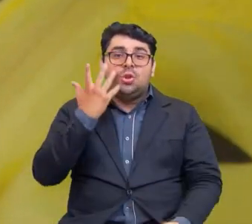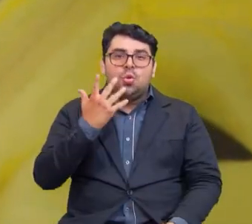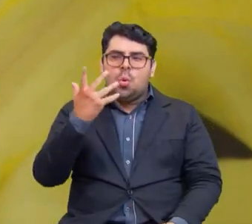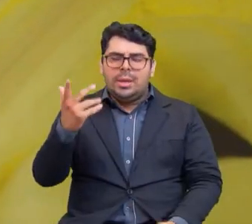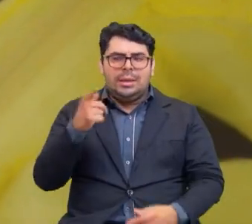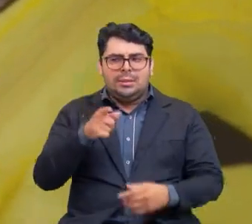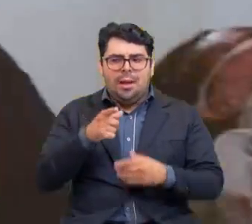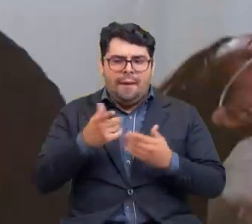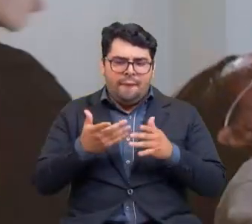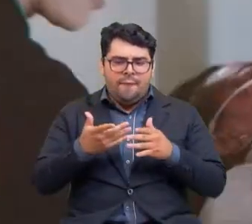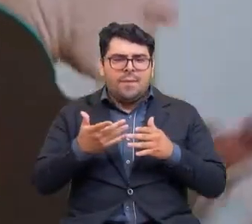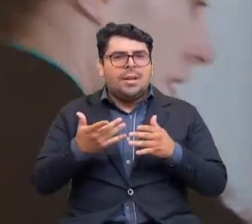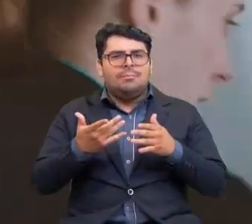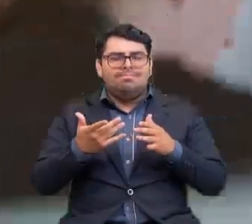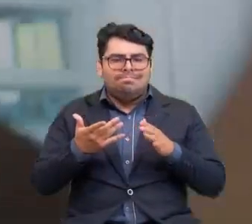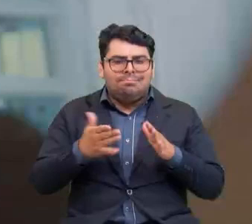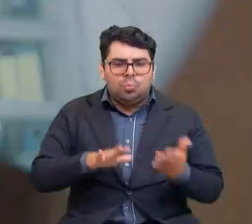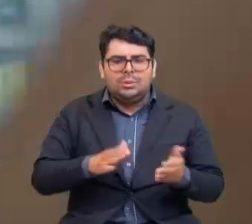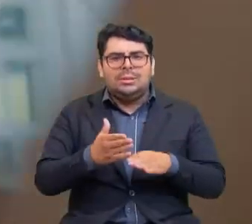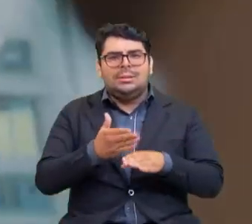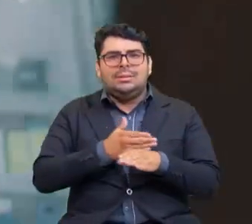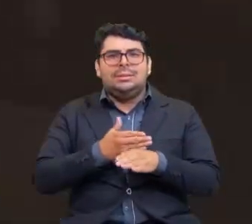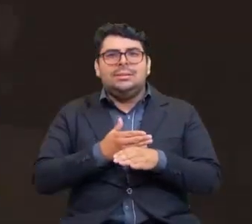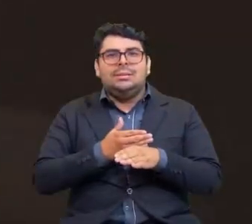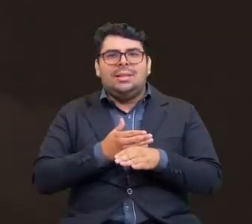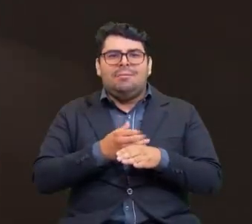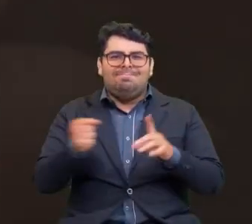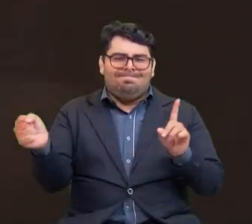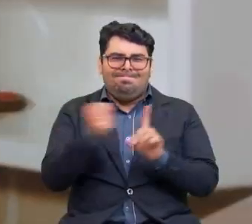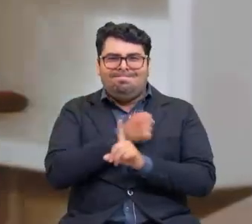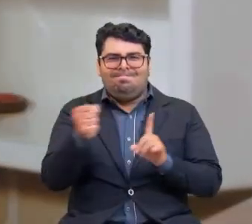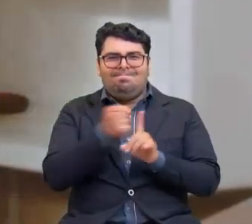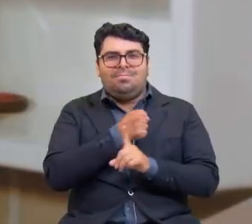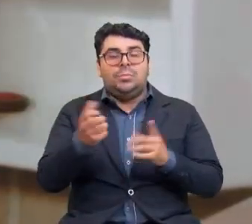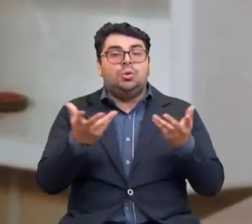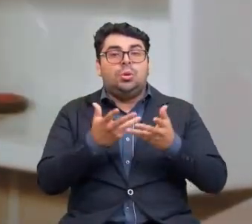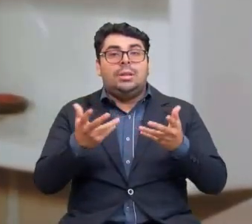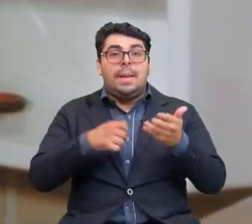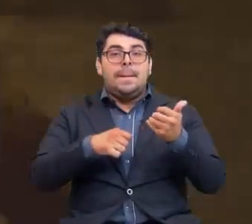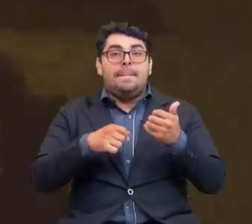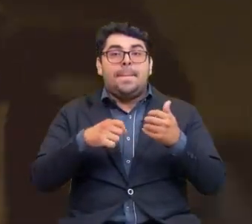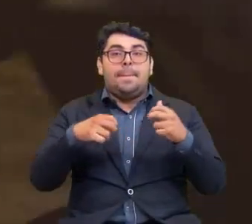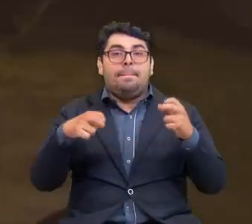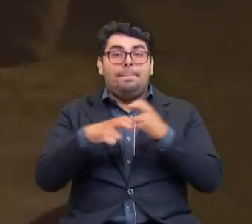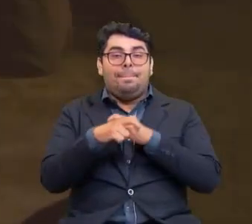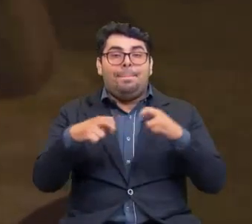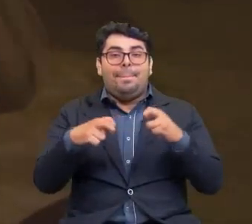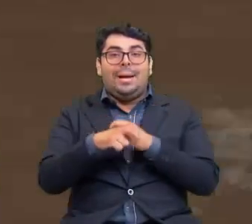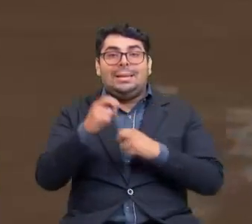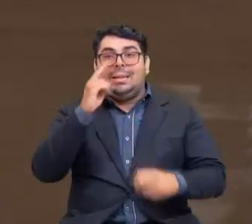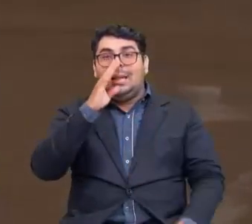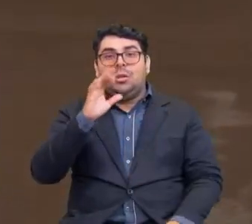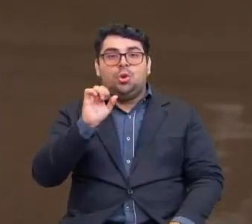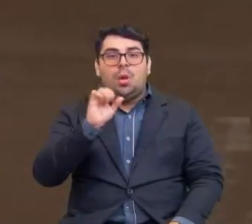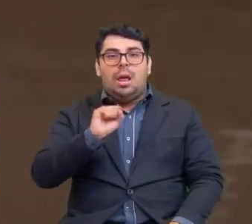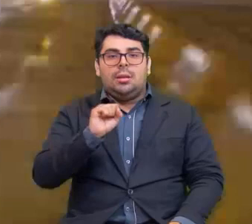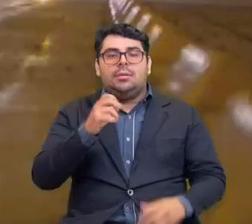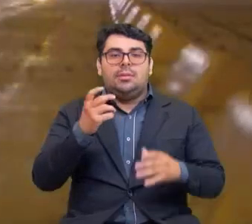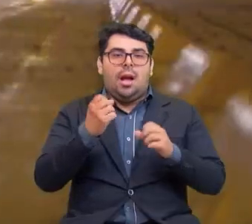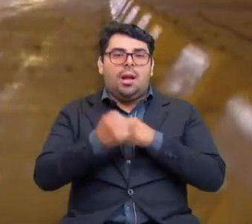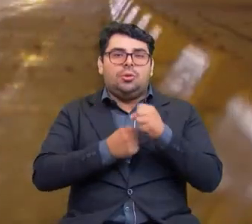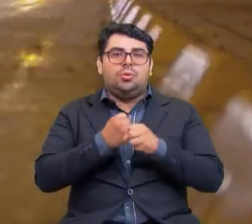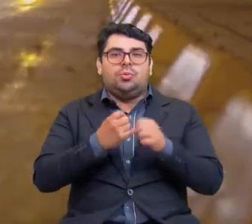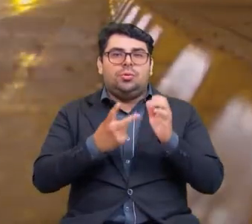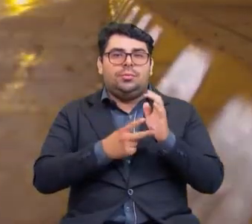Rosa Elvira Celis, la mujer que fue violentamente atacada en el Parque Nacional en 2012 y que lastimosamente perdió